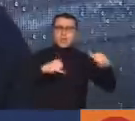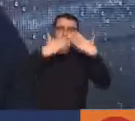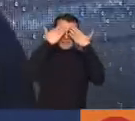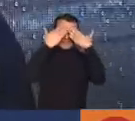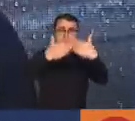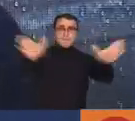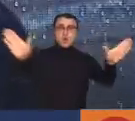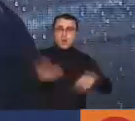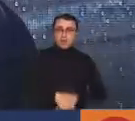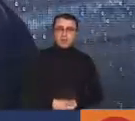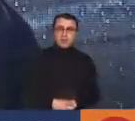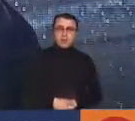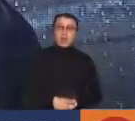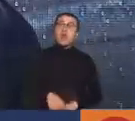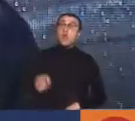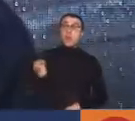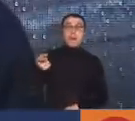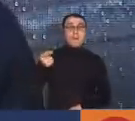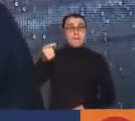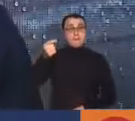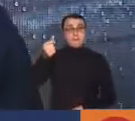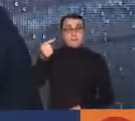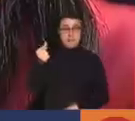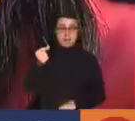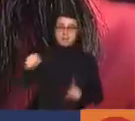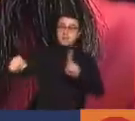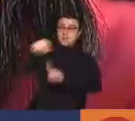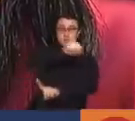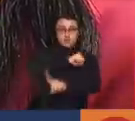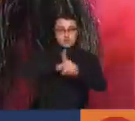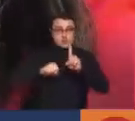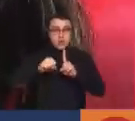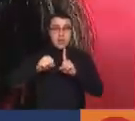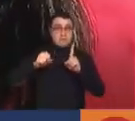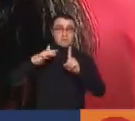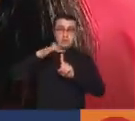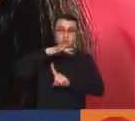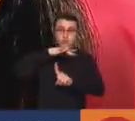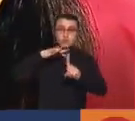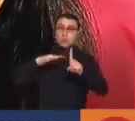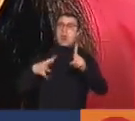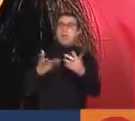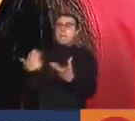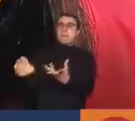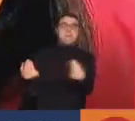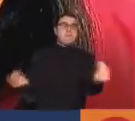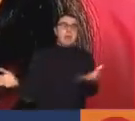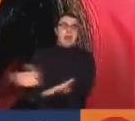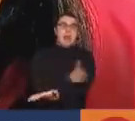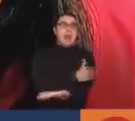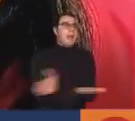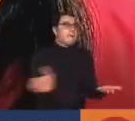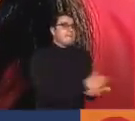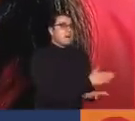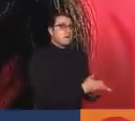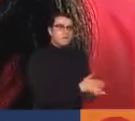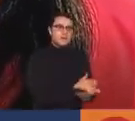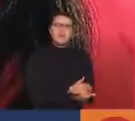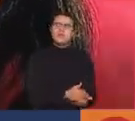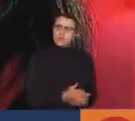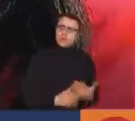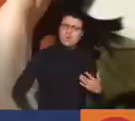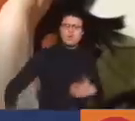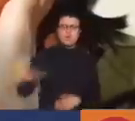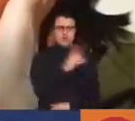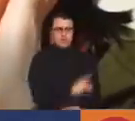no dividida de acuerdo a sus condiciones sociales, sino al contrario, unificada a partir de bienes comunes.